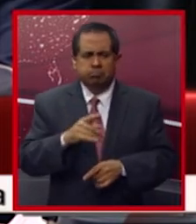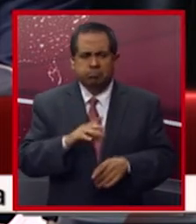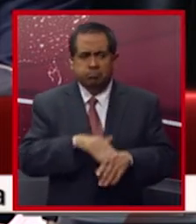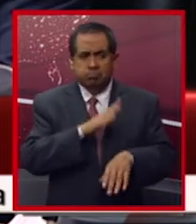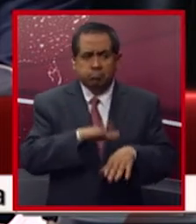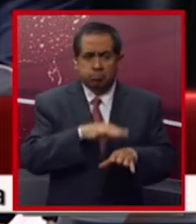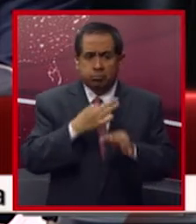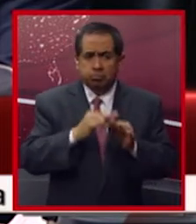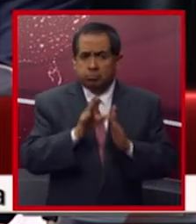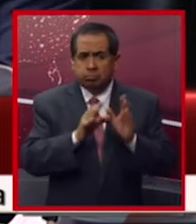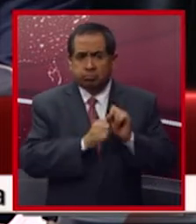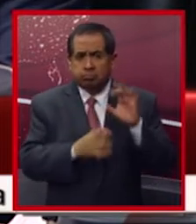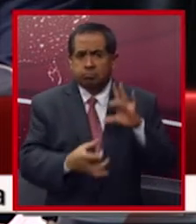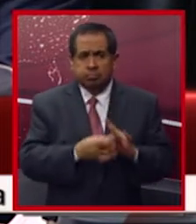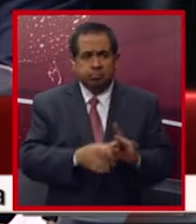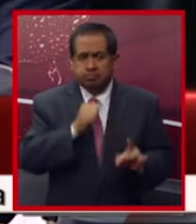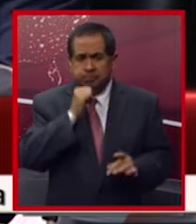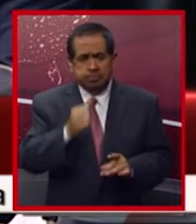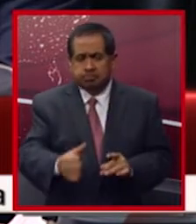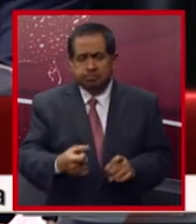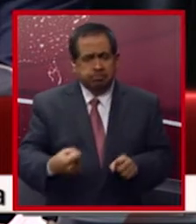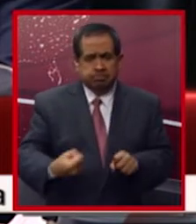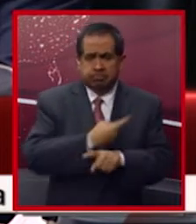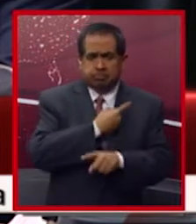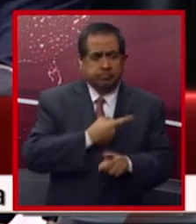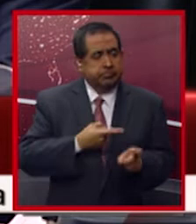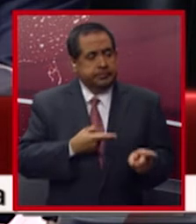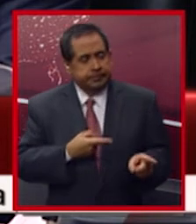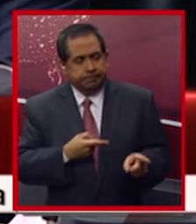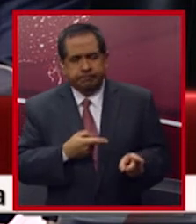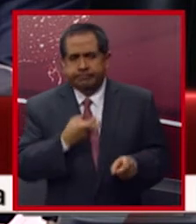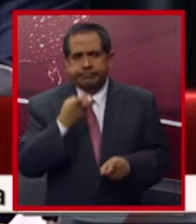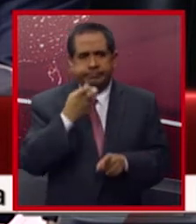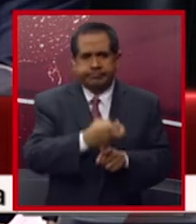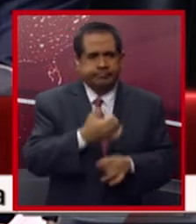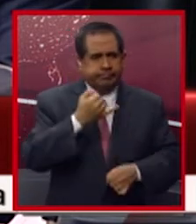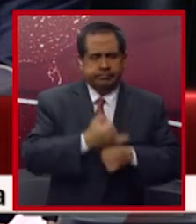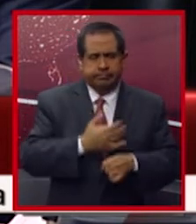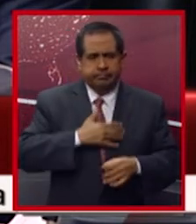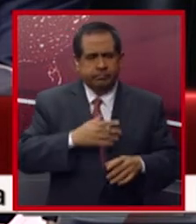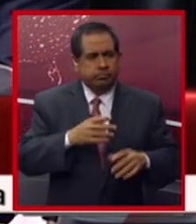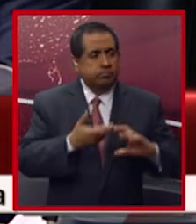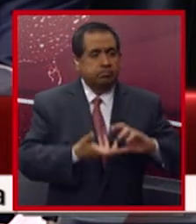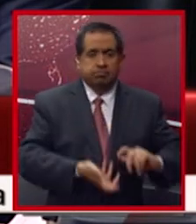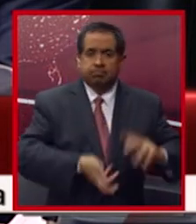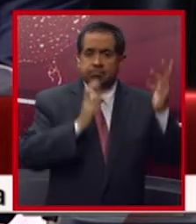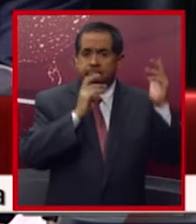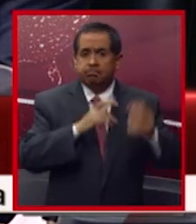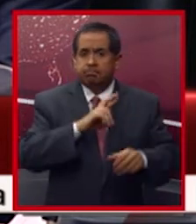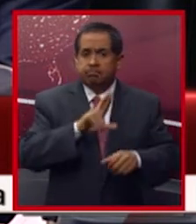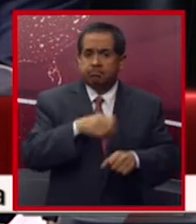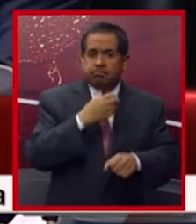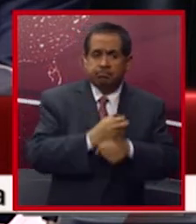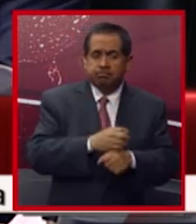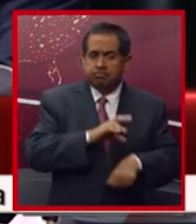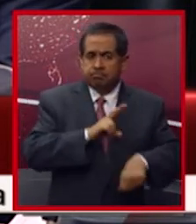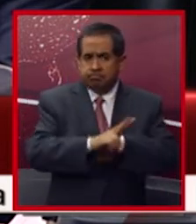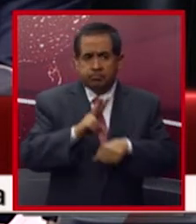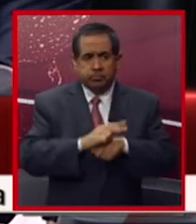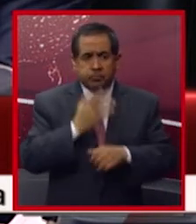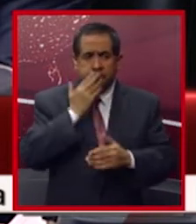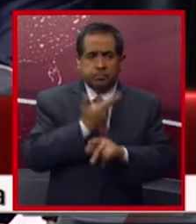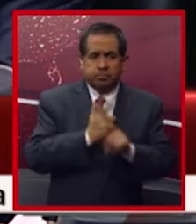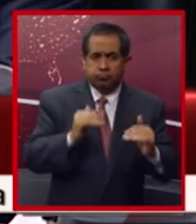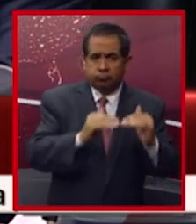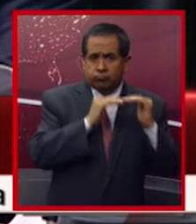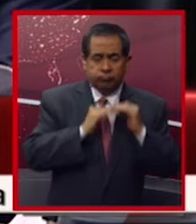requisitos constitucionales establecidos en aquel país y representan un instrumento para la desarticulación del Estado venezolano y su democracia, además